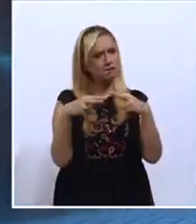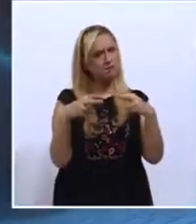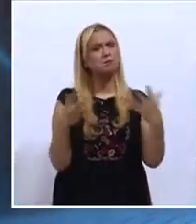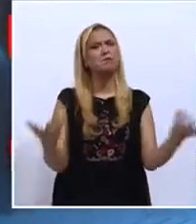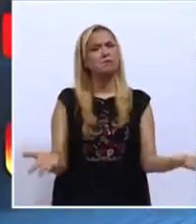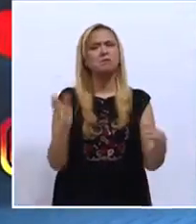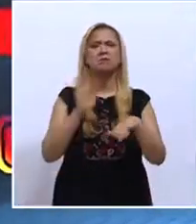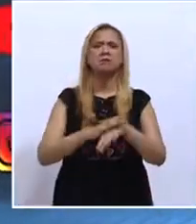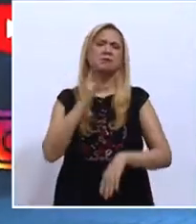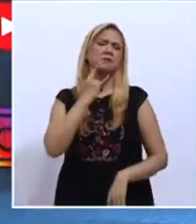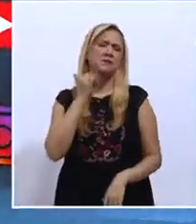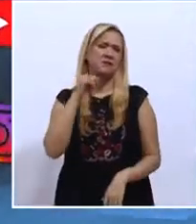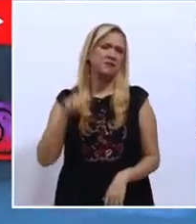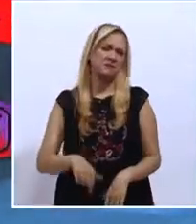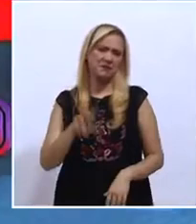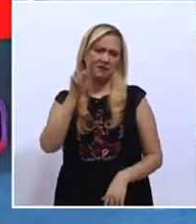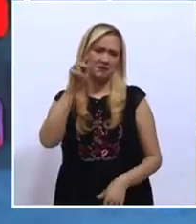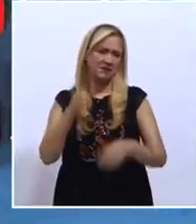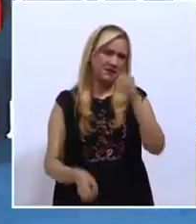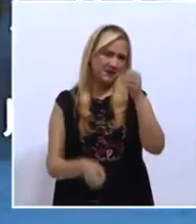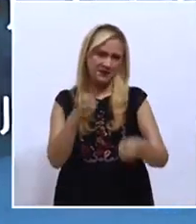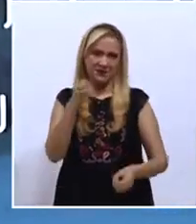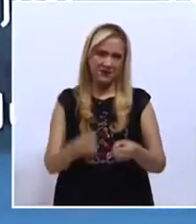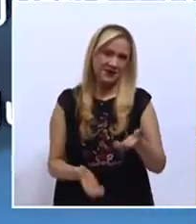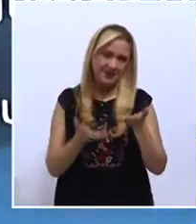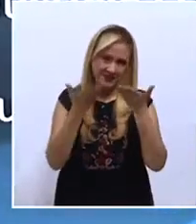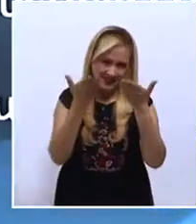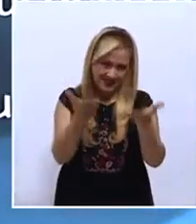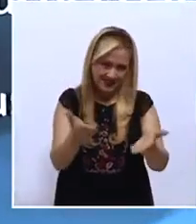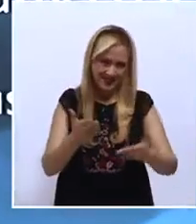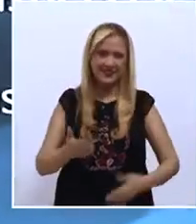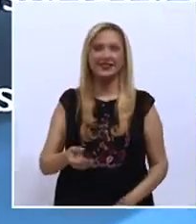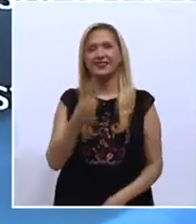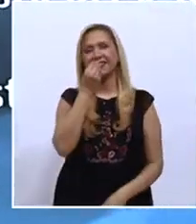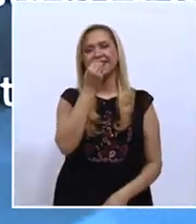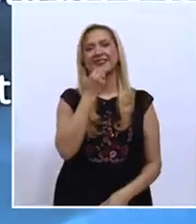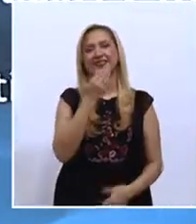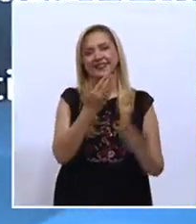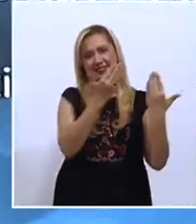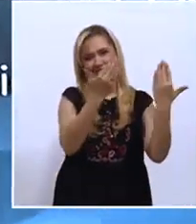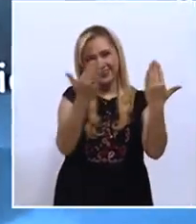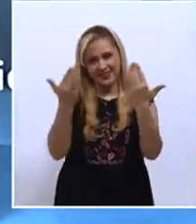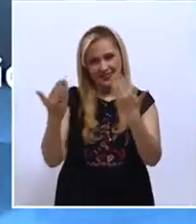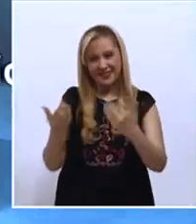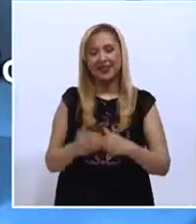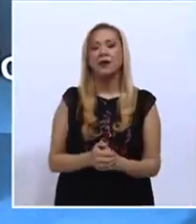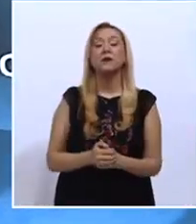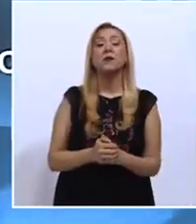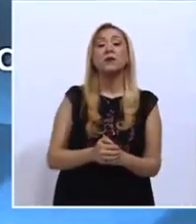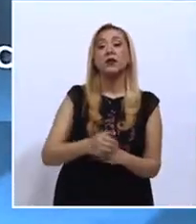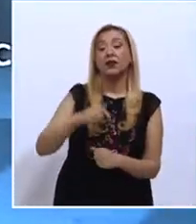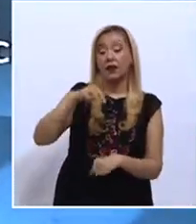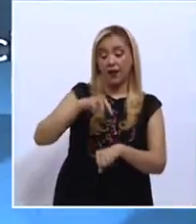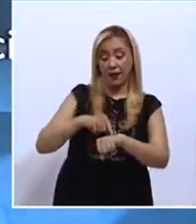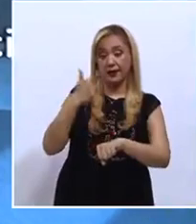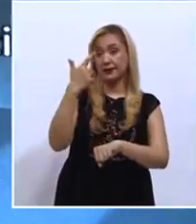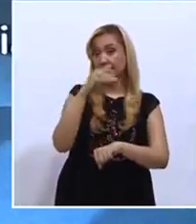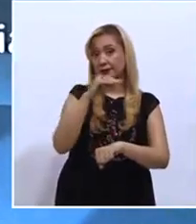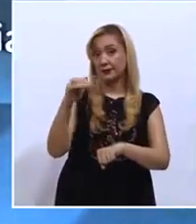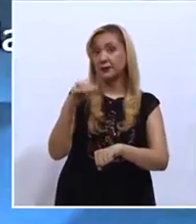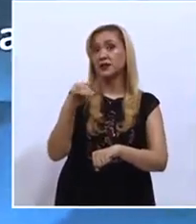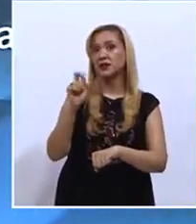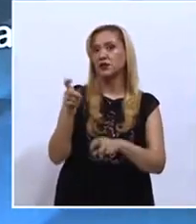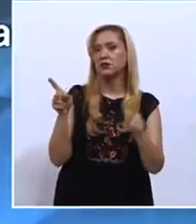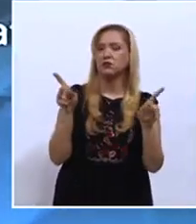a mantenerse en la señal del canal del Poder Judicial de la Federación. No lo olvide, 19:30 el avance informativo y a